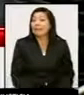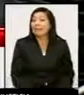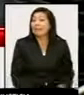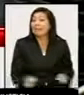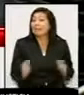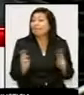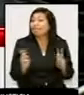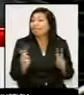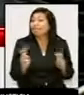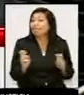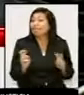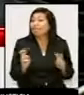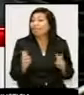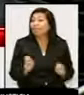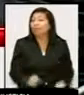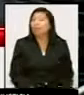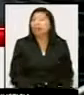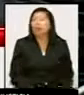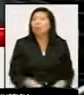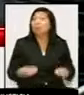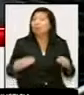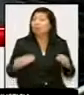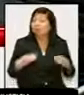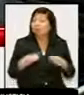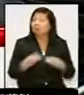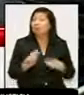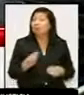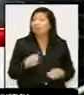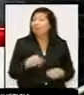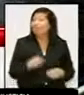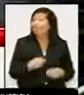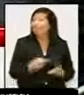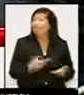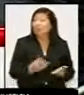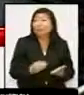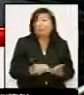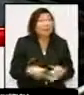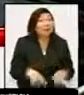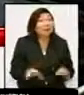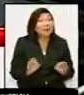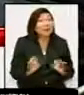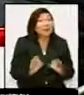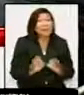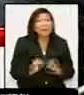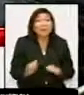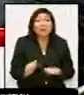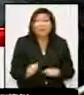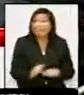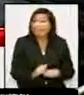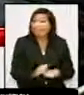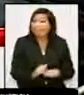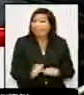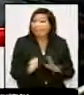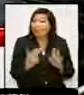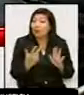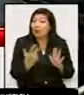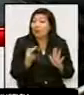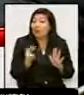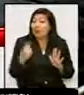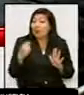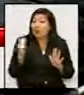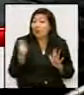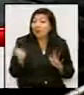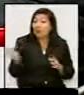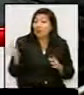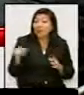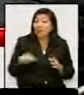tema de Machu Picchu para nosotros es vital, porque es prácticamente el 80% de las llegadas a